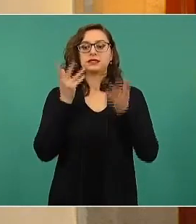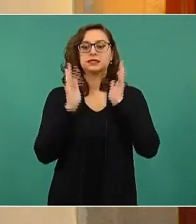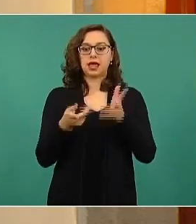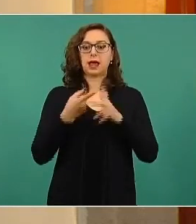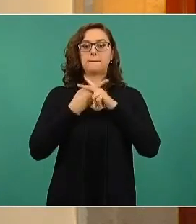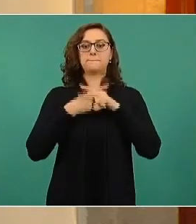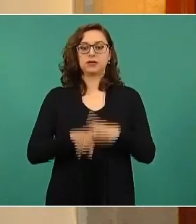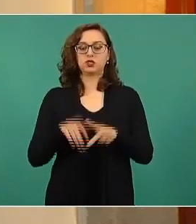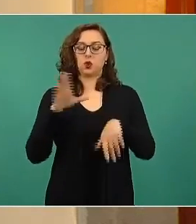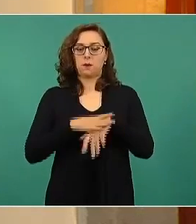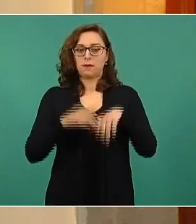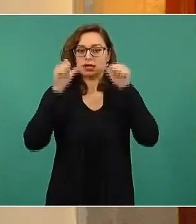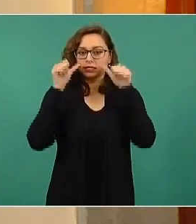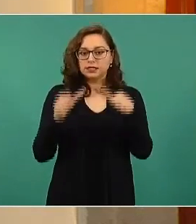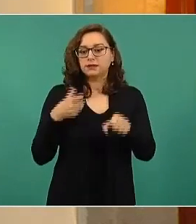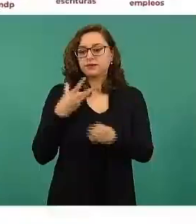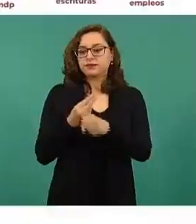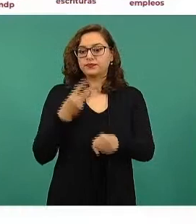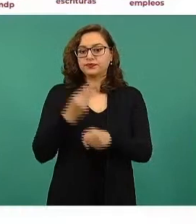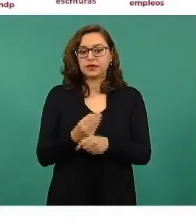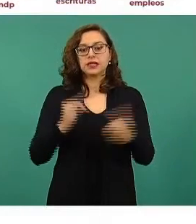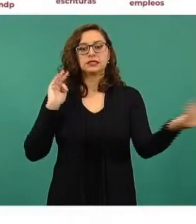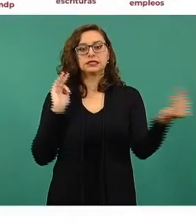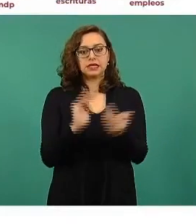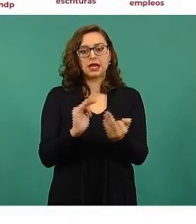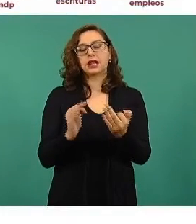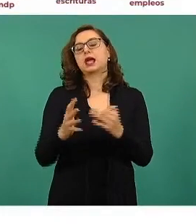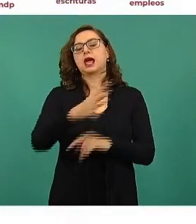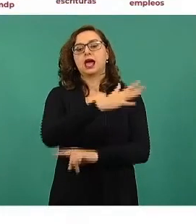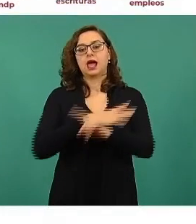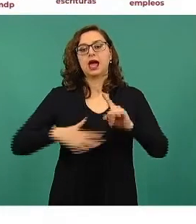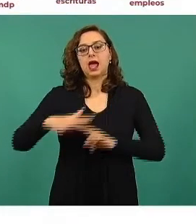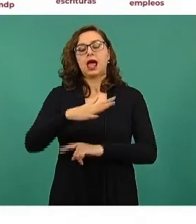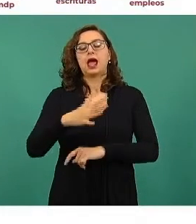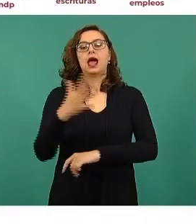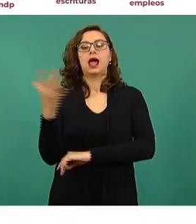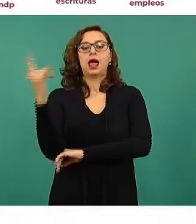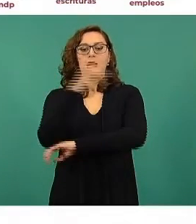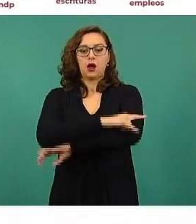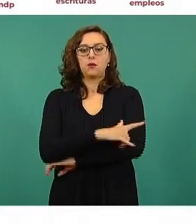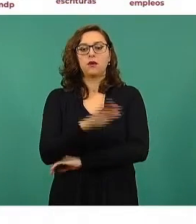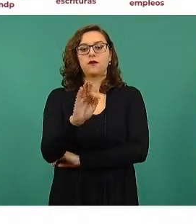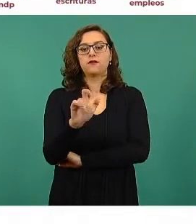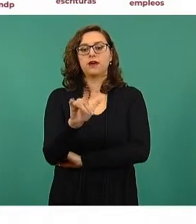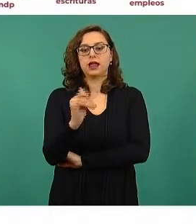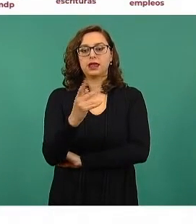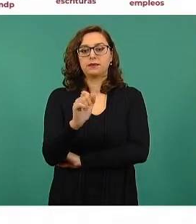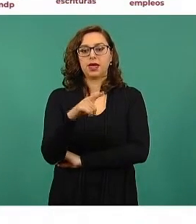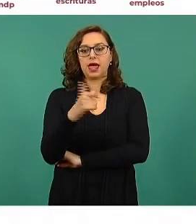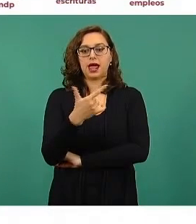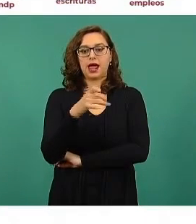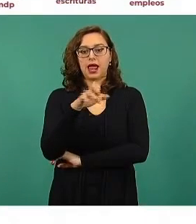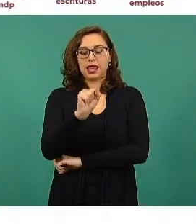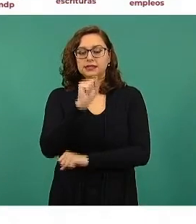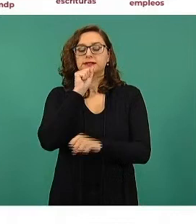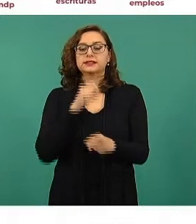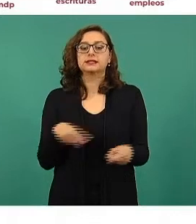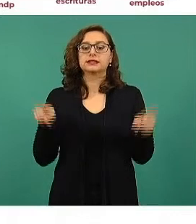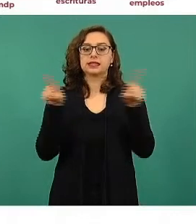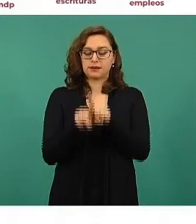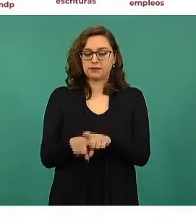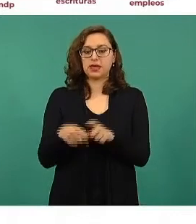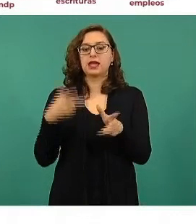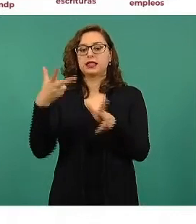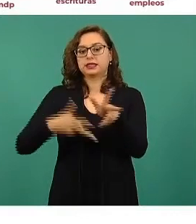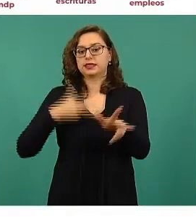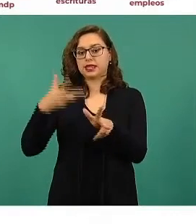que corresponde a las inmediaciones del aeropuerto Felipe Ángeles y también verán que se está reforzando lo que corresponde el corredor del Tren